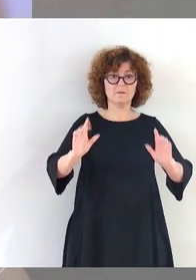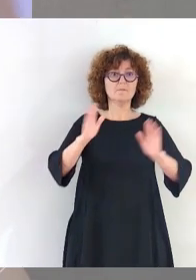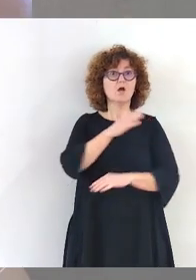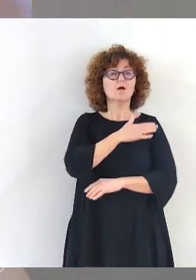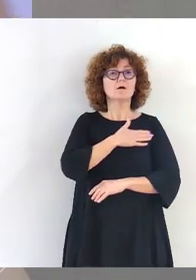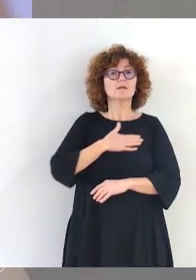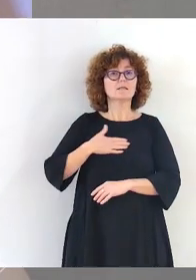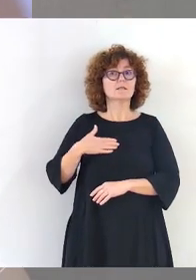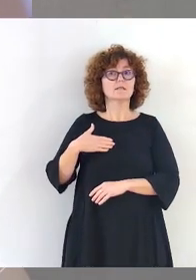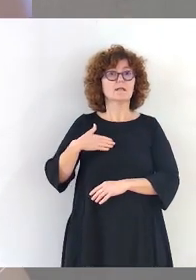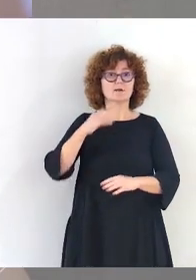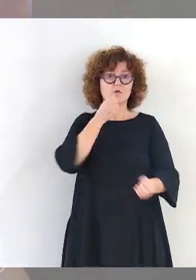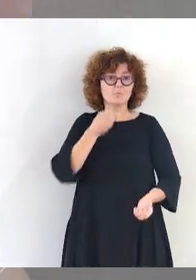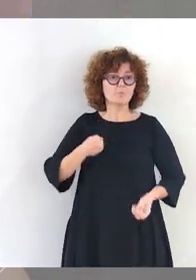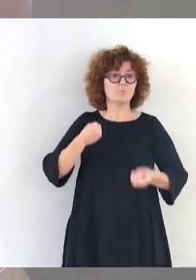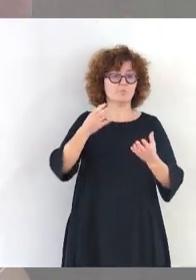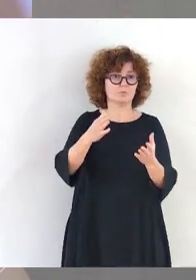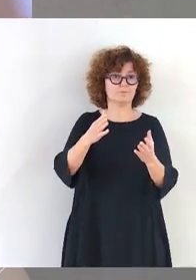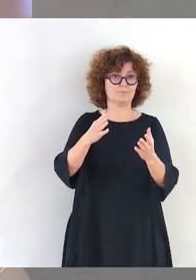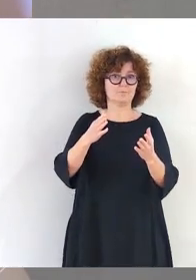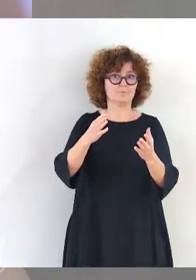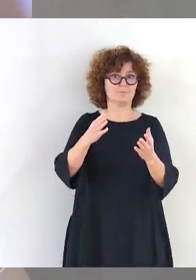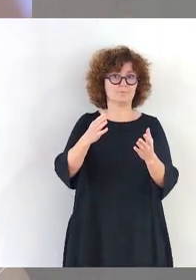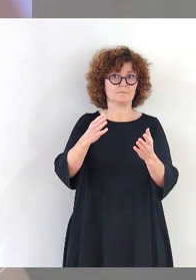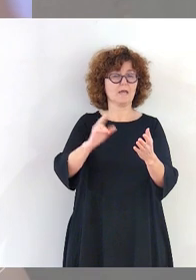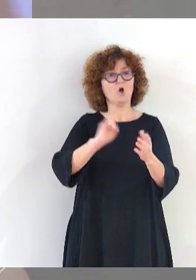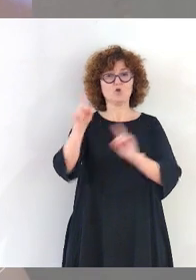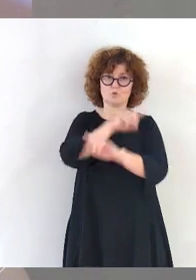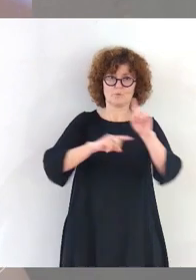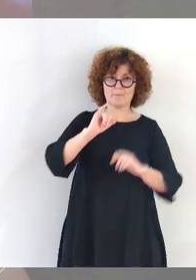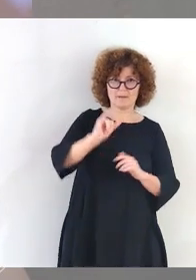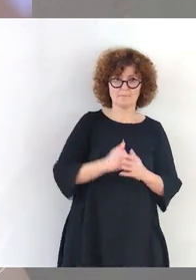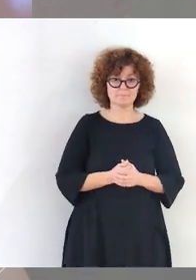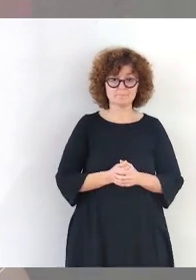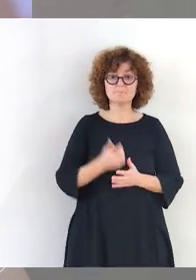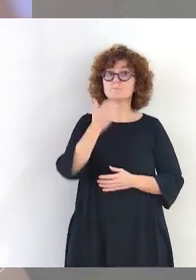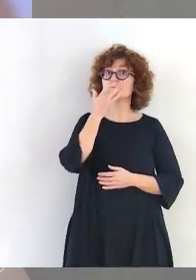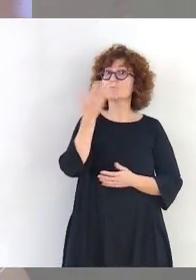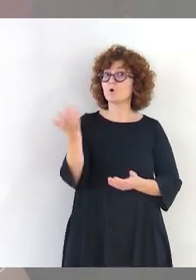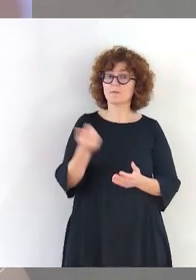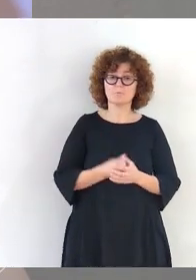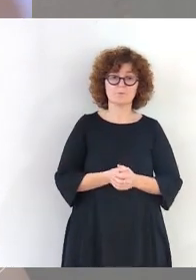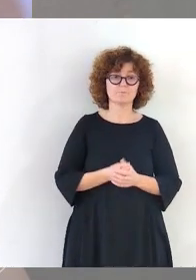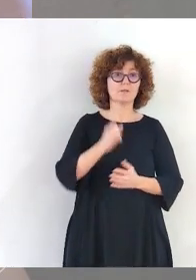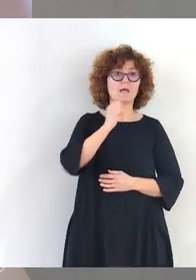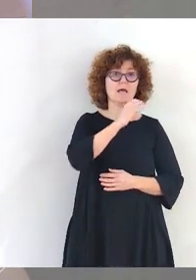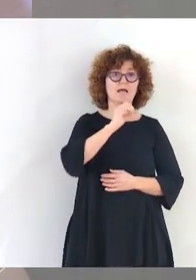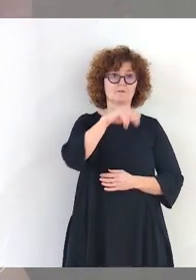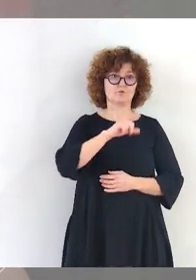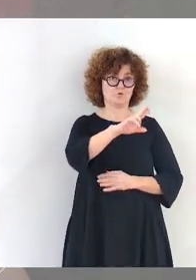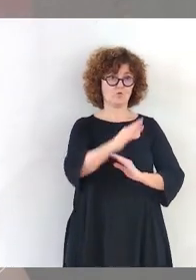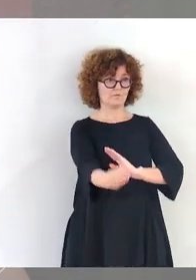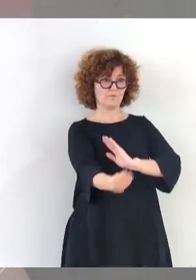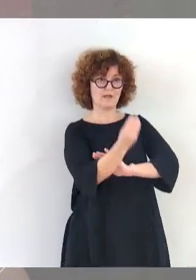confesaros que tengo un problema como trabajador humanitario con lo que estamos haciendo y por ejemplo nos nos financia el acnur nos financia